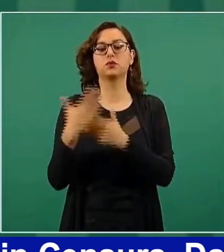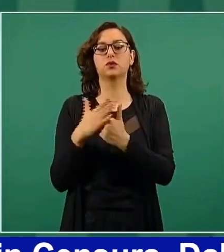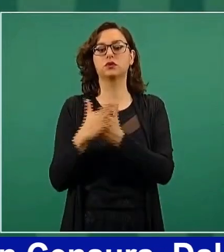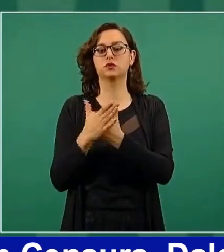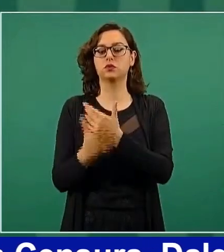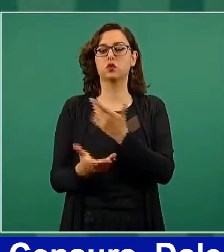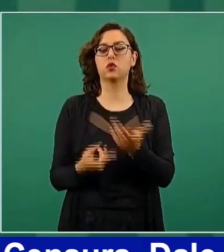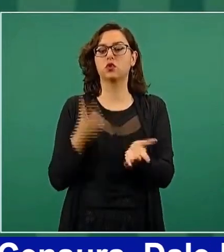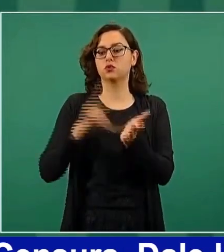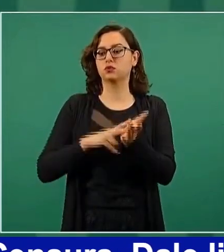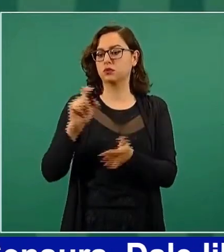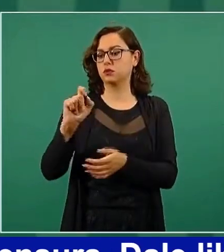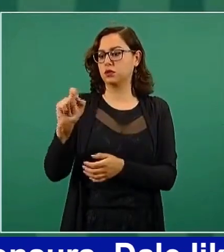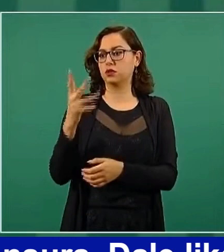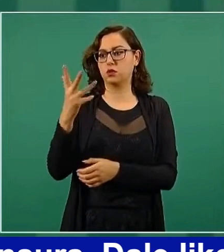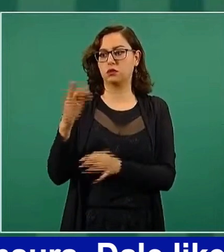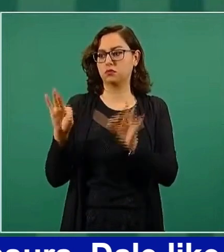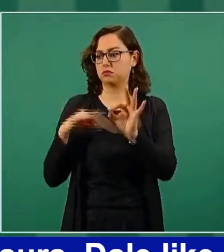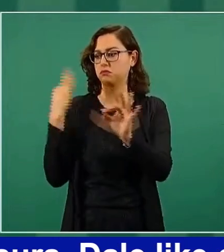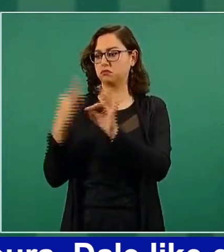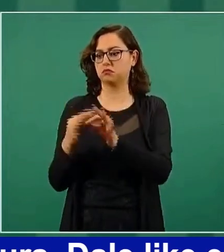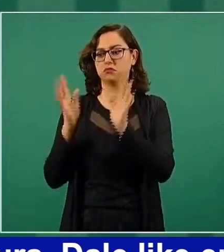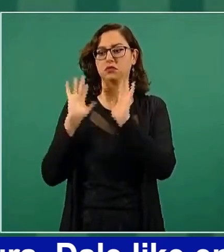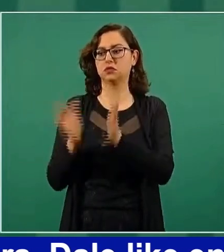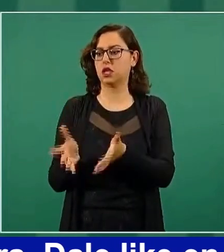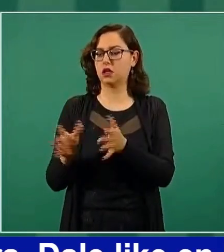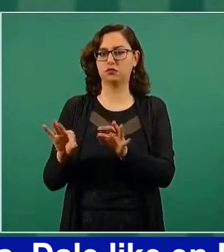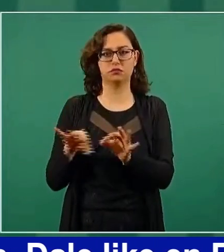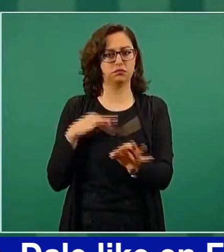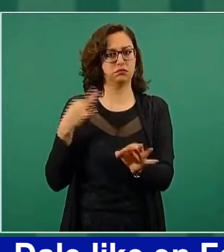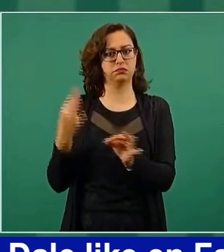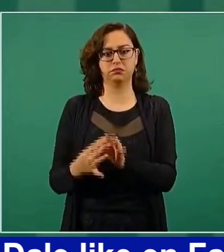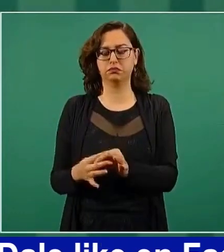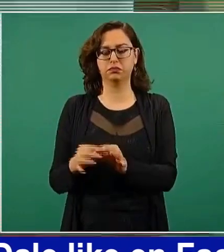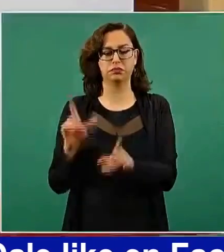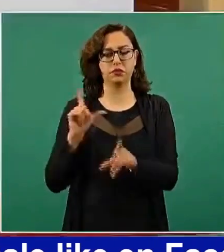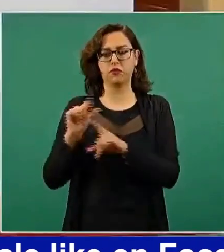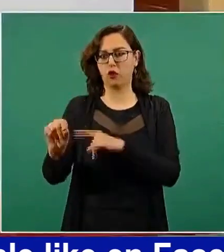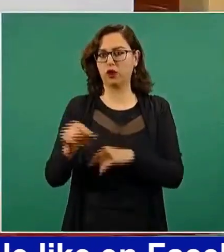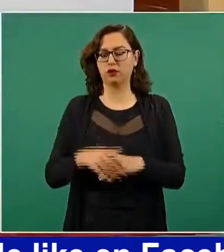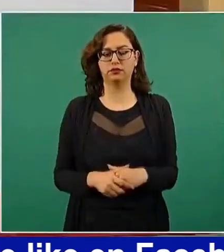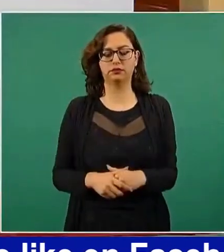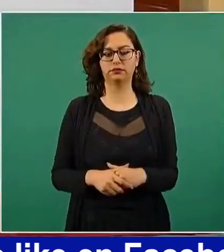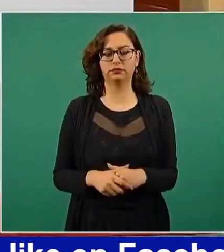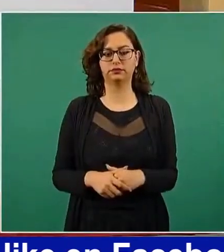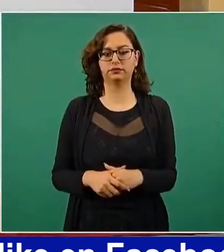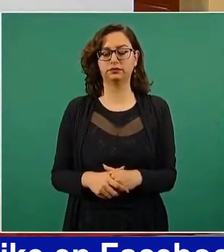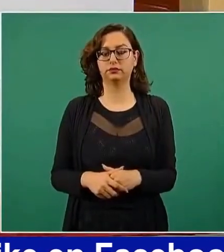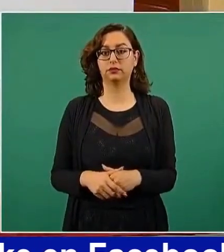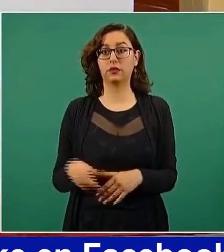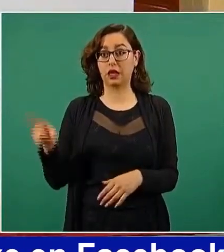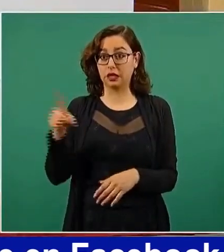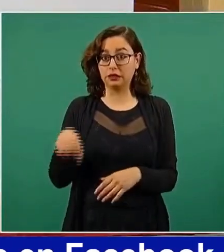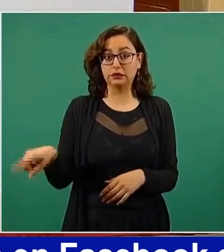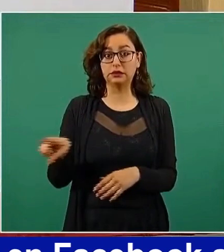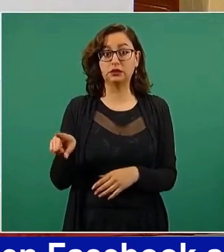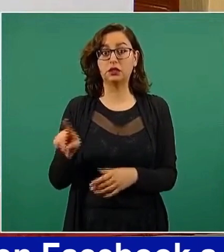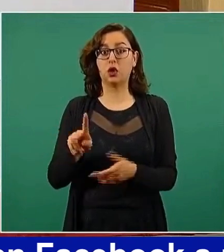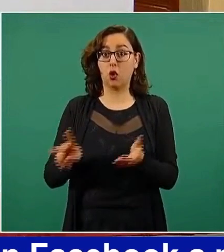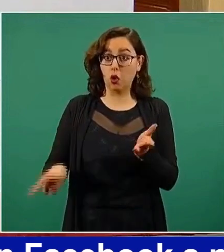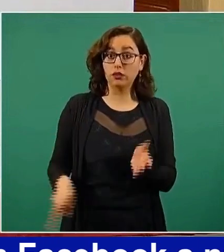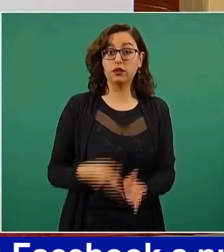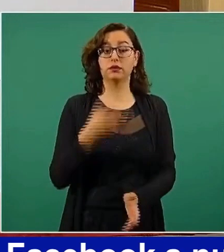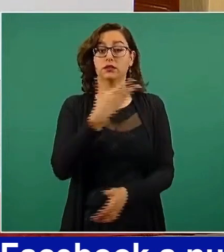que ir. No es una reelección, porque también esto hay que aclararlo.